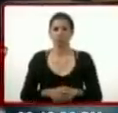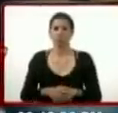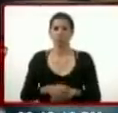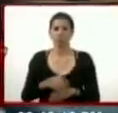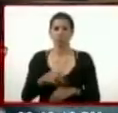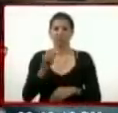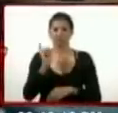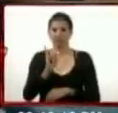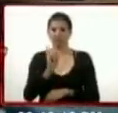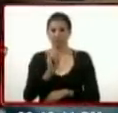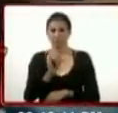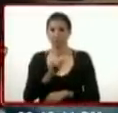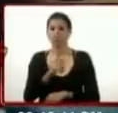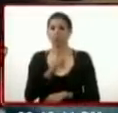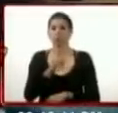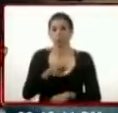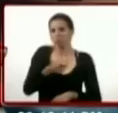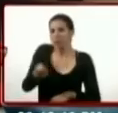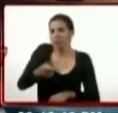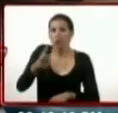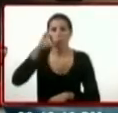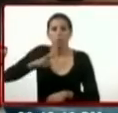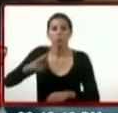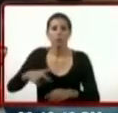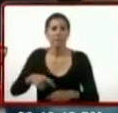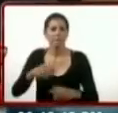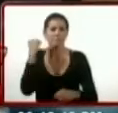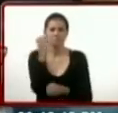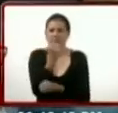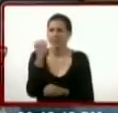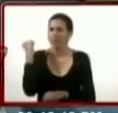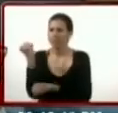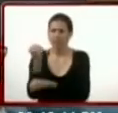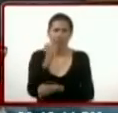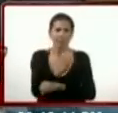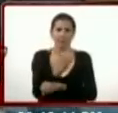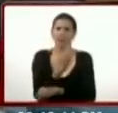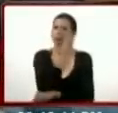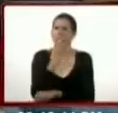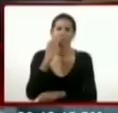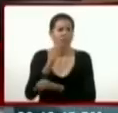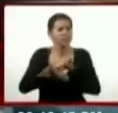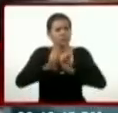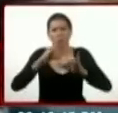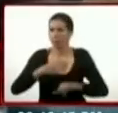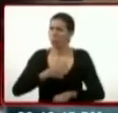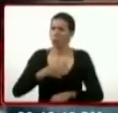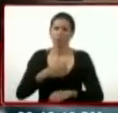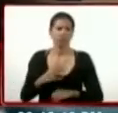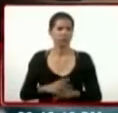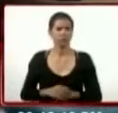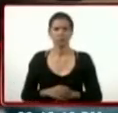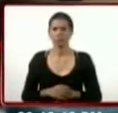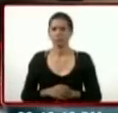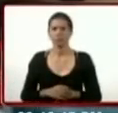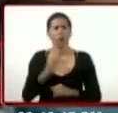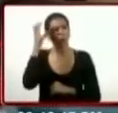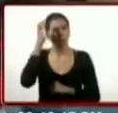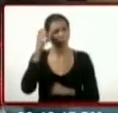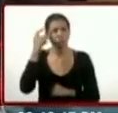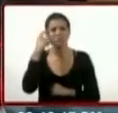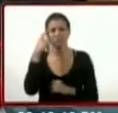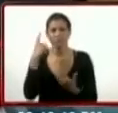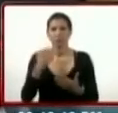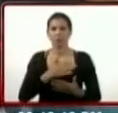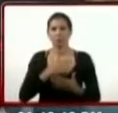salir a matarse unos a otros. Capriles, eso no puede seguir. Tienes que tener conciencia. Mi